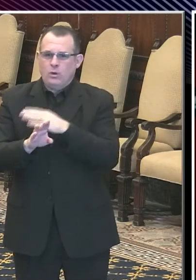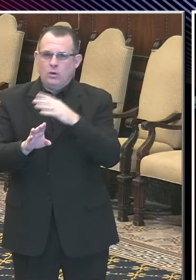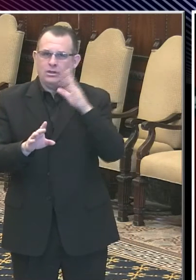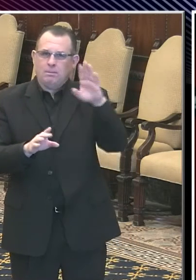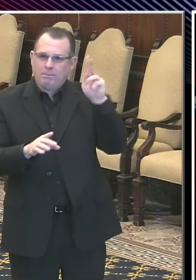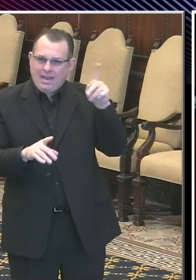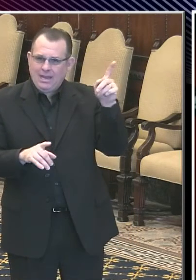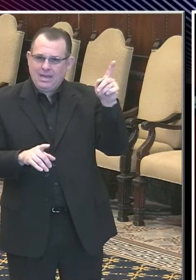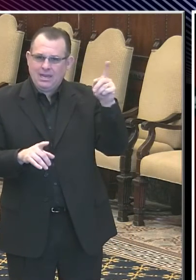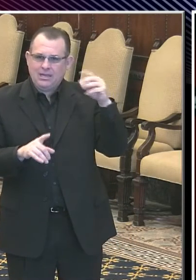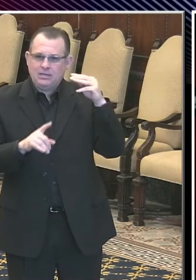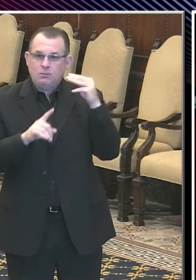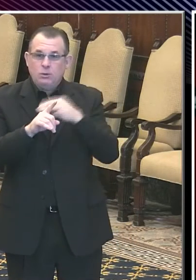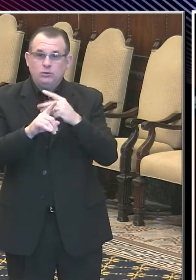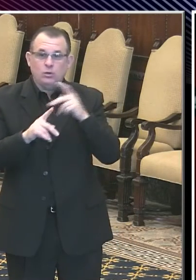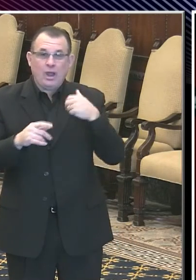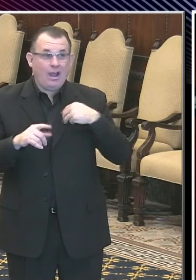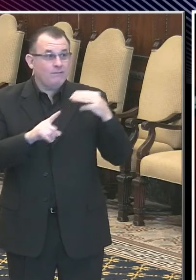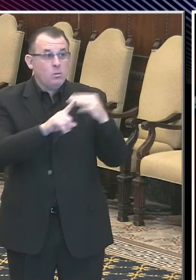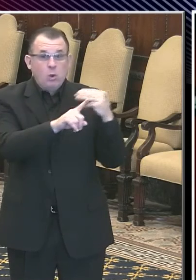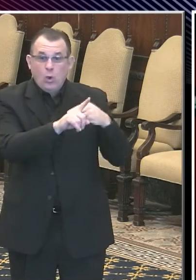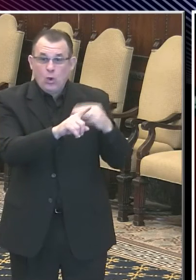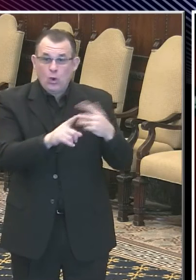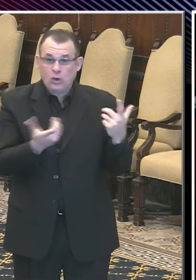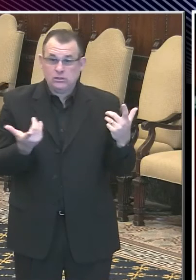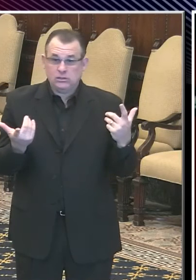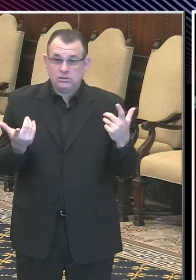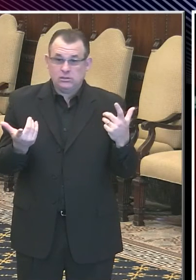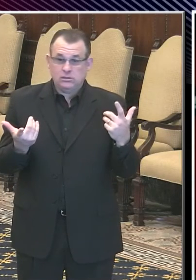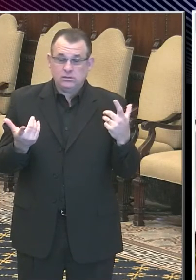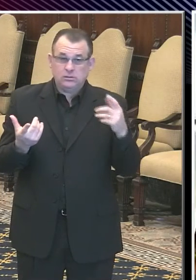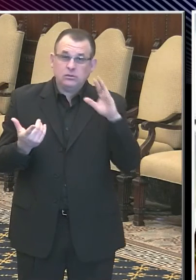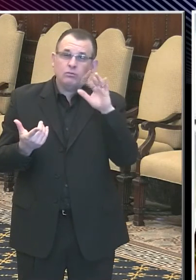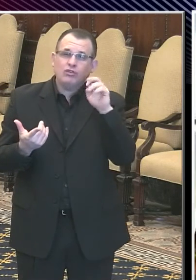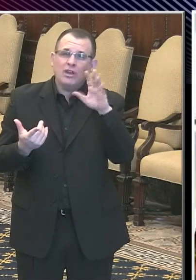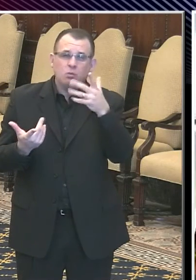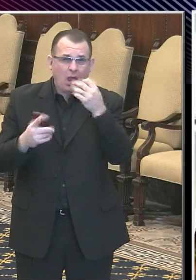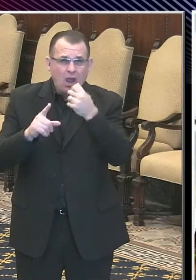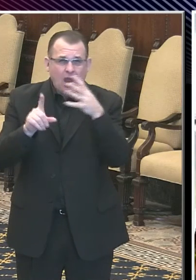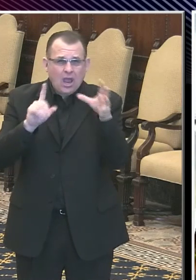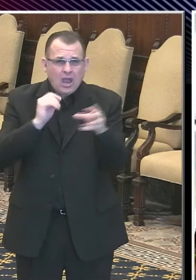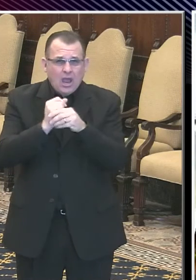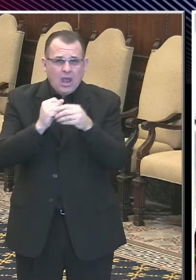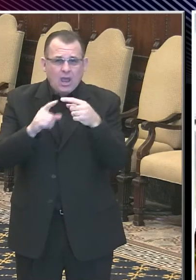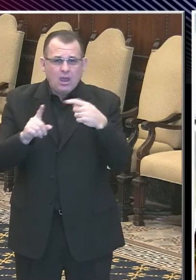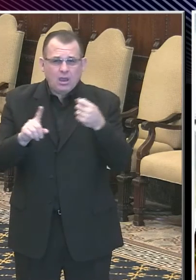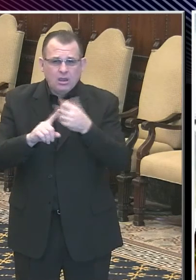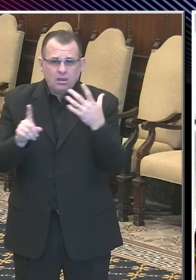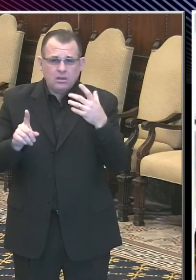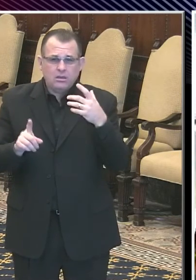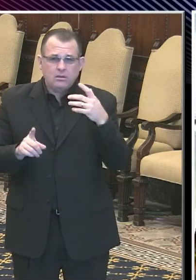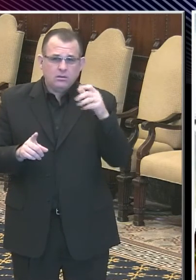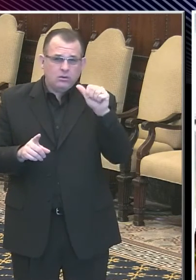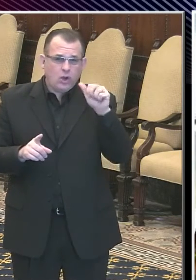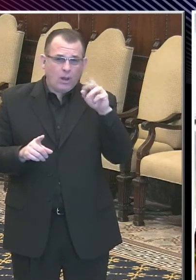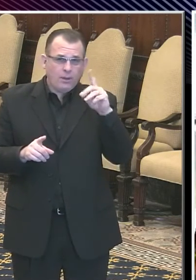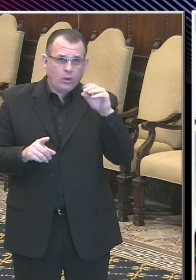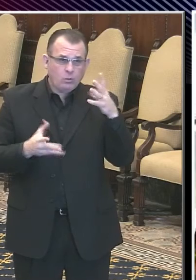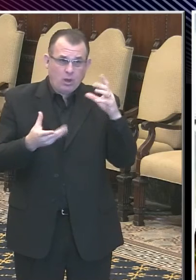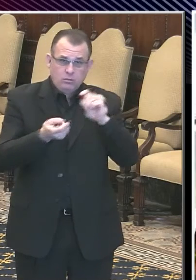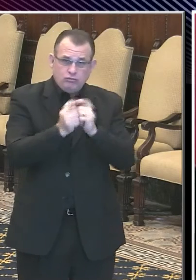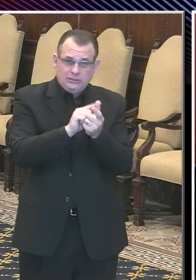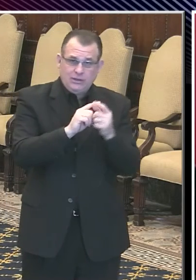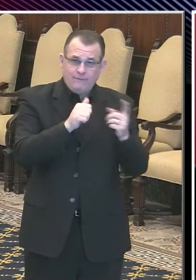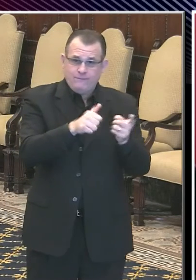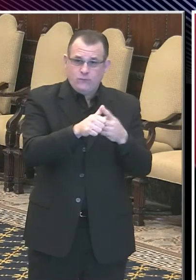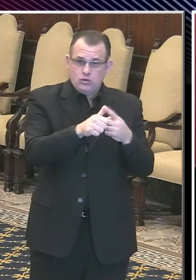mortgage holders. So, Brian, I don't know if you have any additional. Armando, do you want to translate that first and then I'll add briefly?